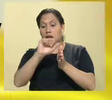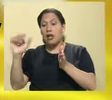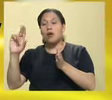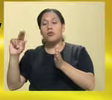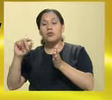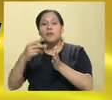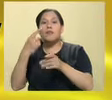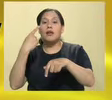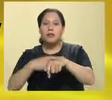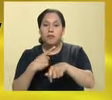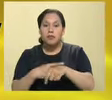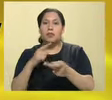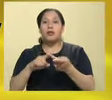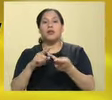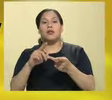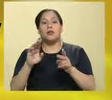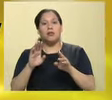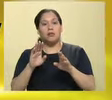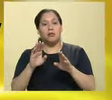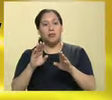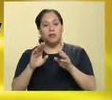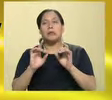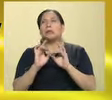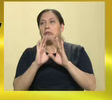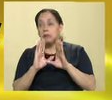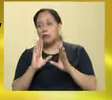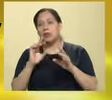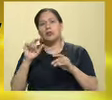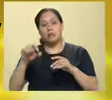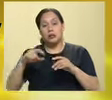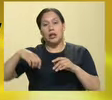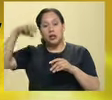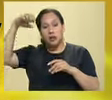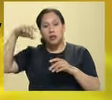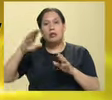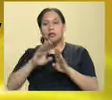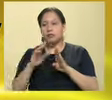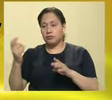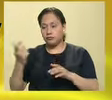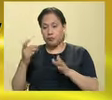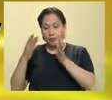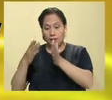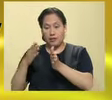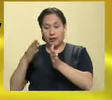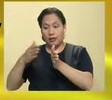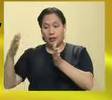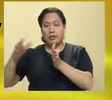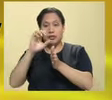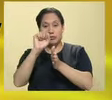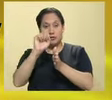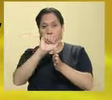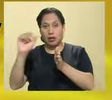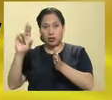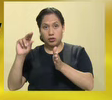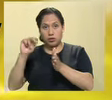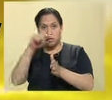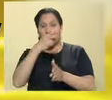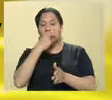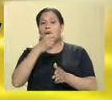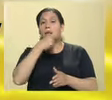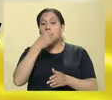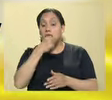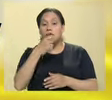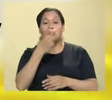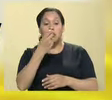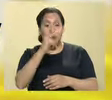enfermedades y las atrofias que conlleva la misma edad? O sea, ¿estás diciendo que la vejez es la peor etapa de nuestra vida? No.